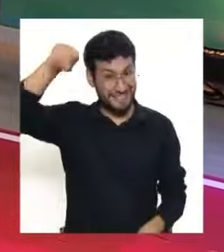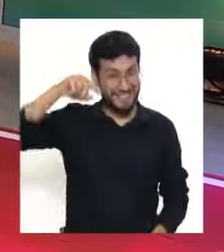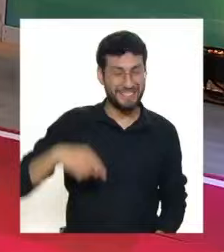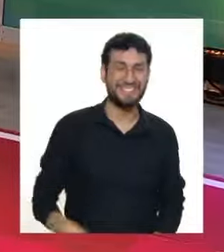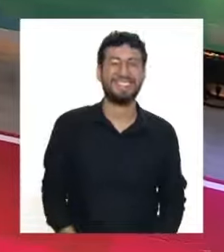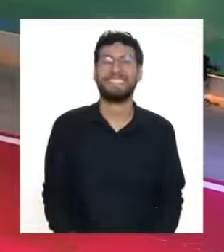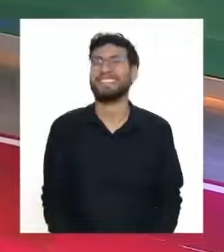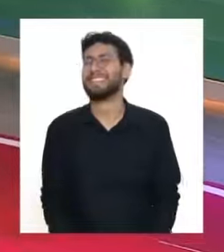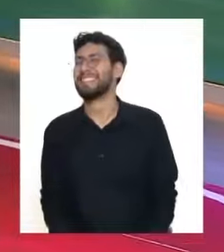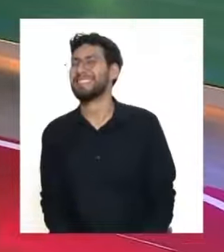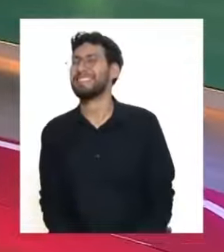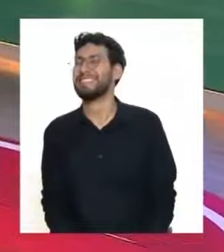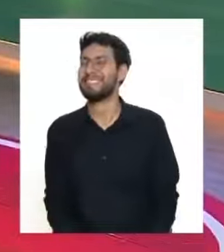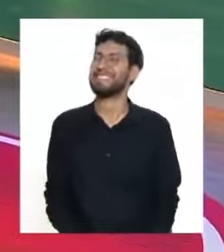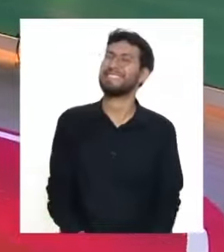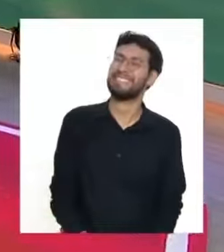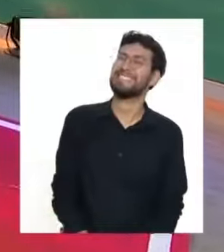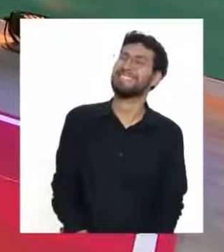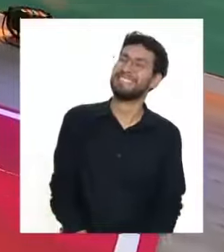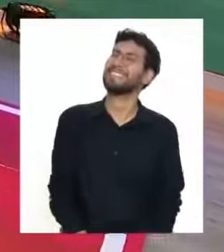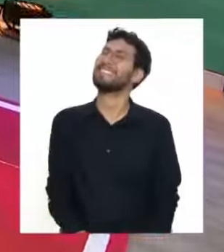volvemos.